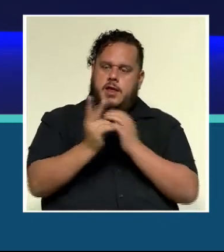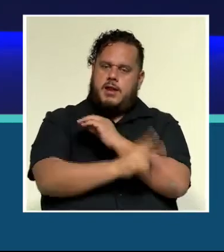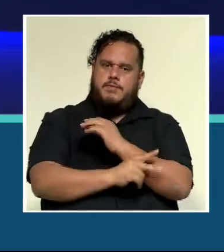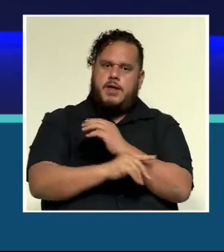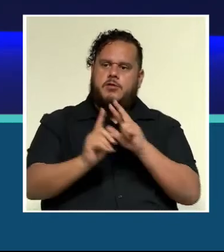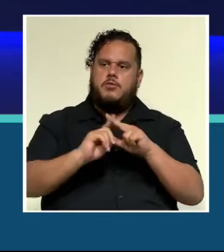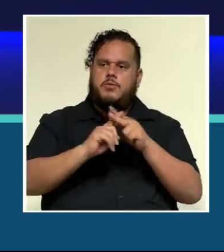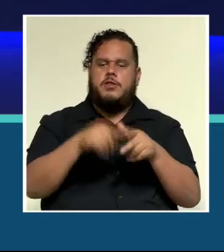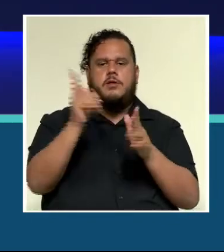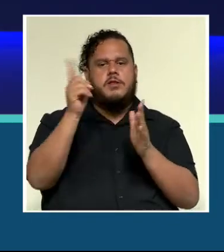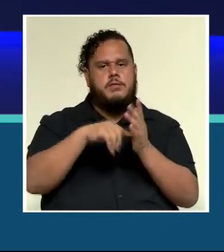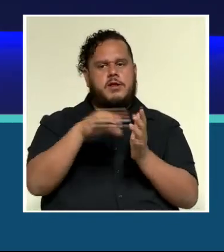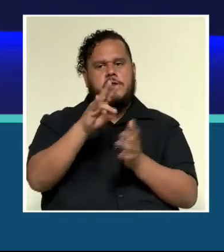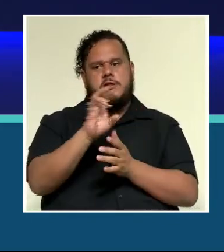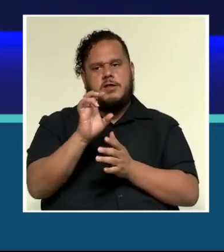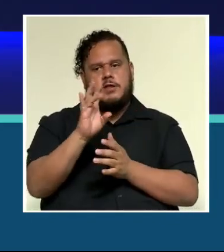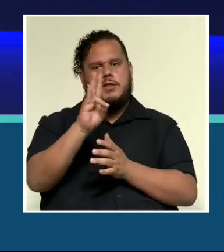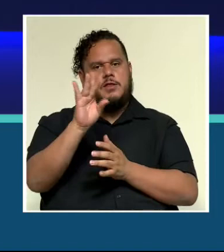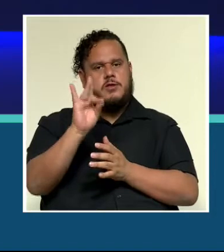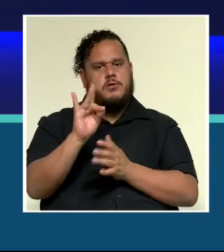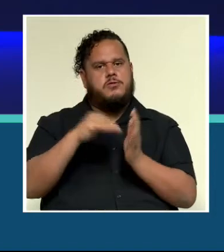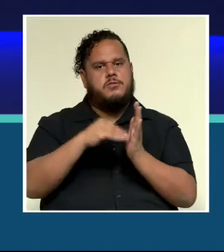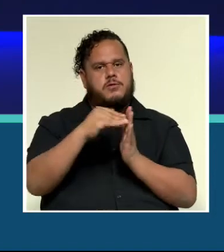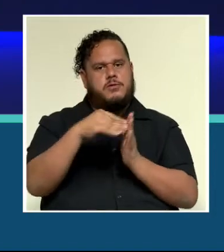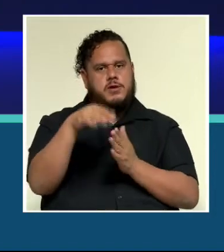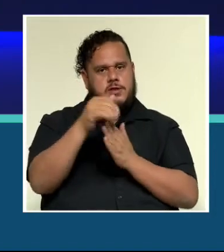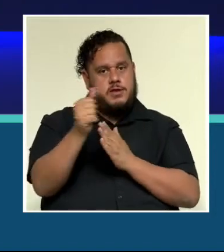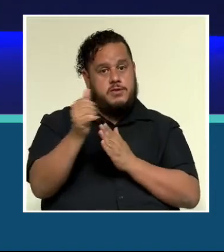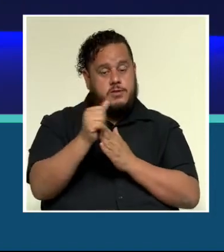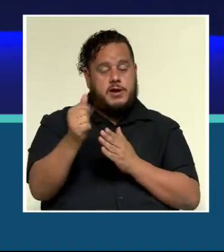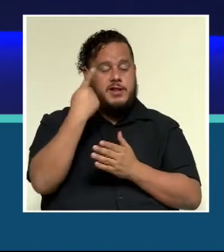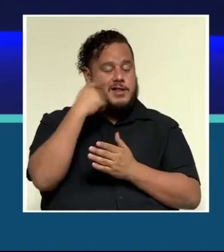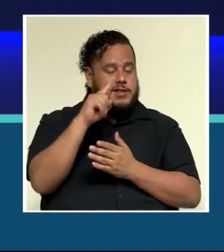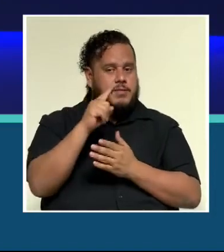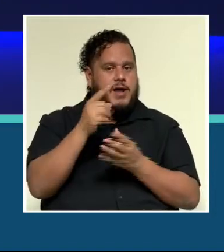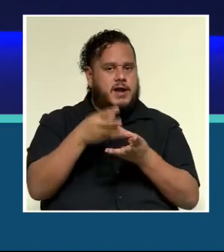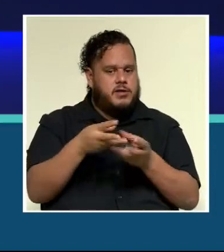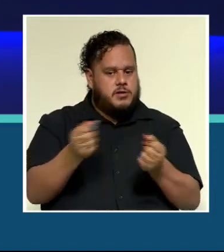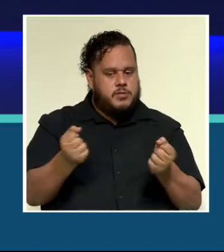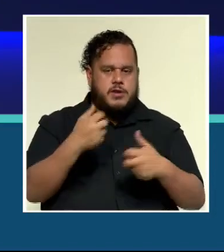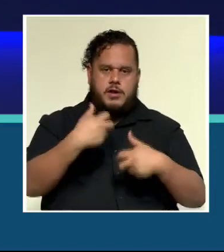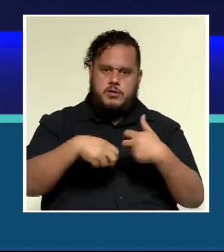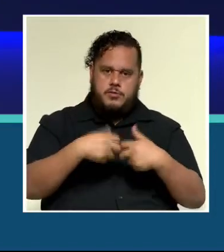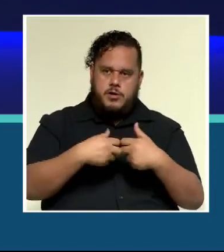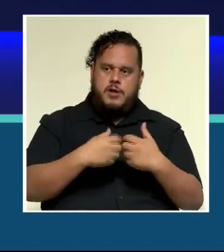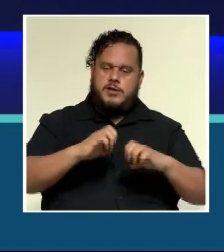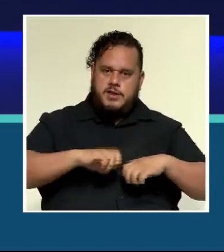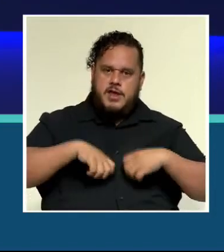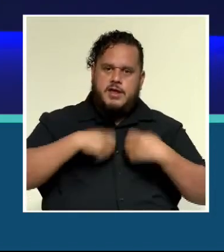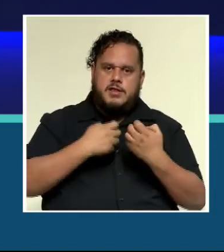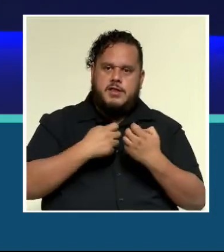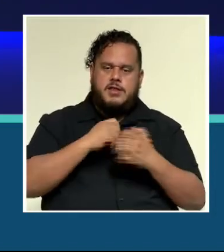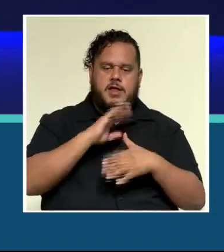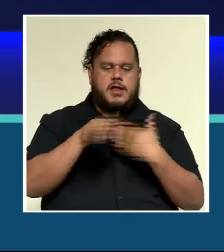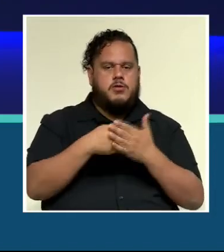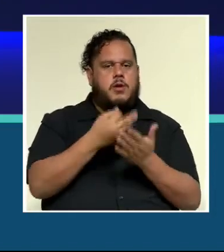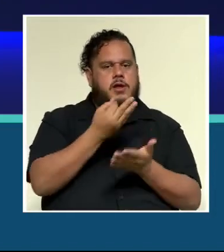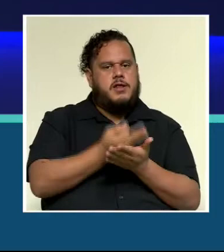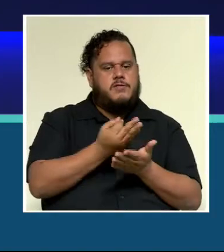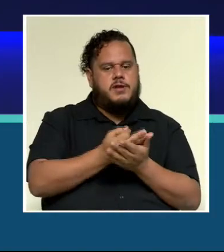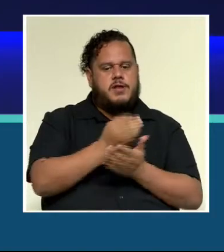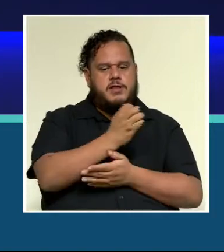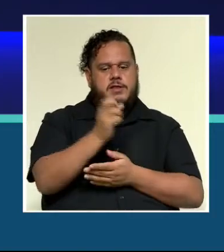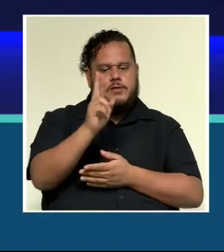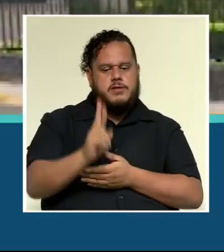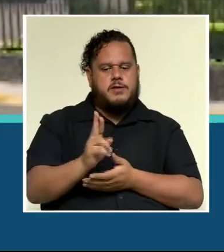de 1.778 millones de dólares para solventar los problemas que existen en las finanzas